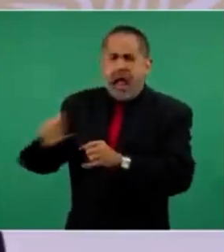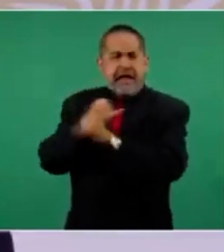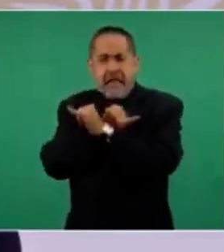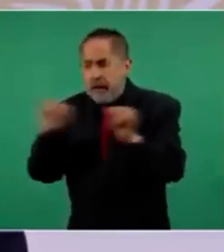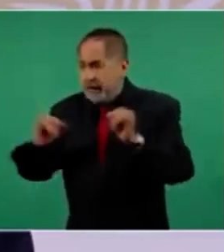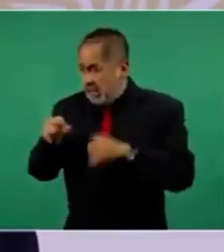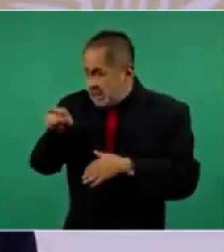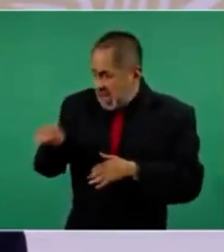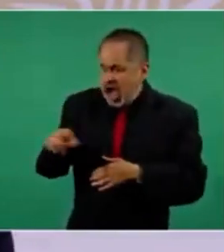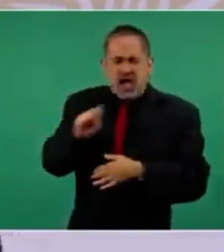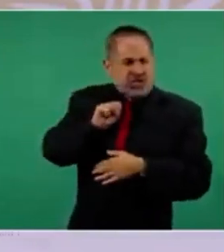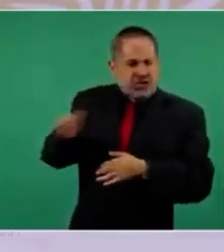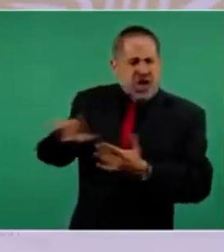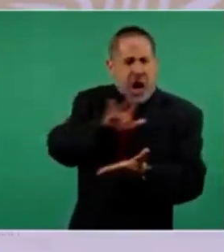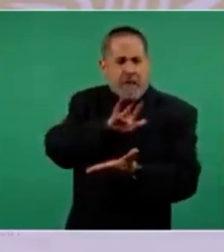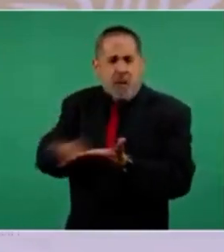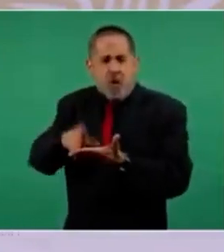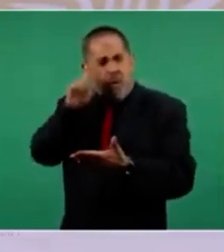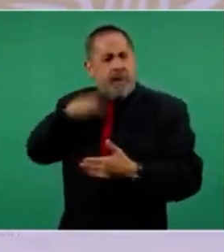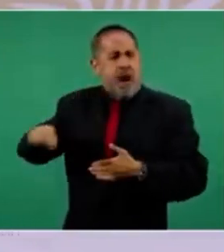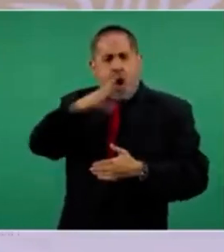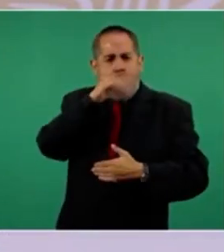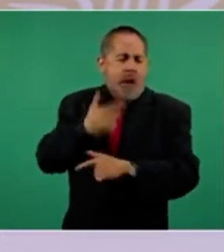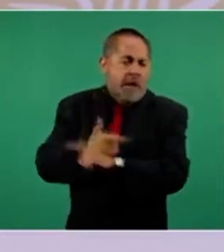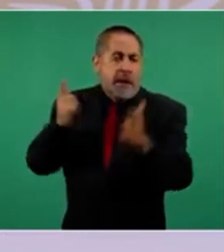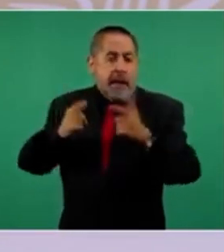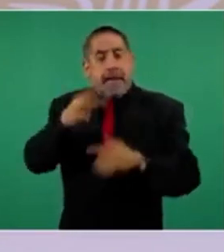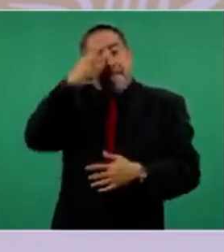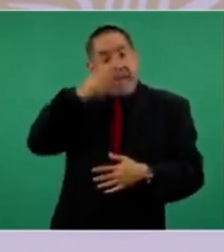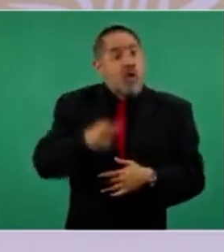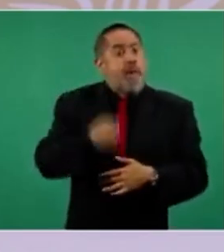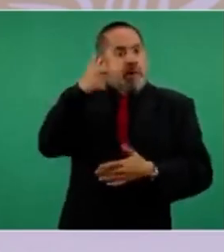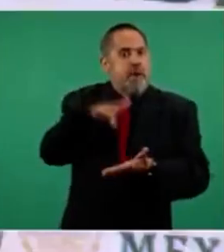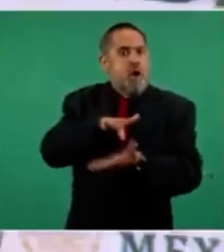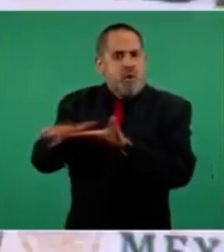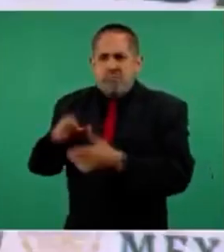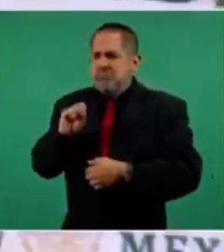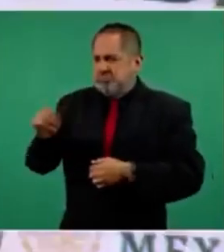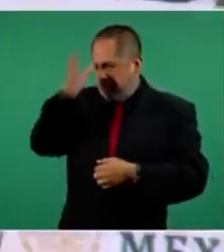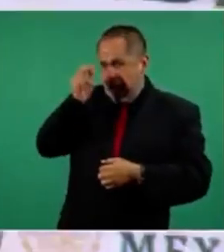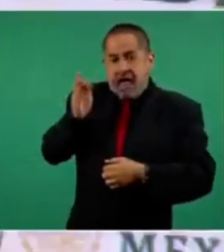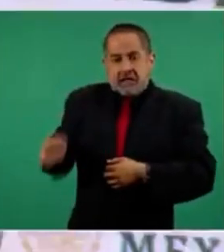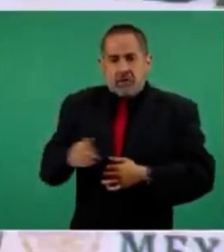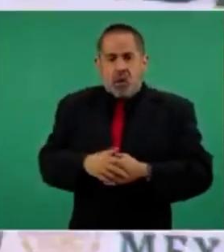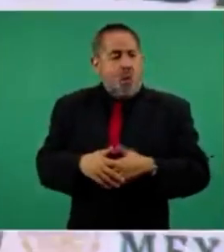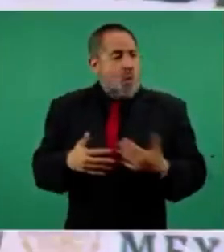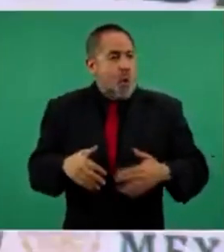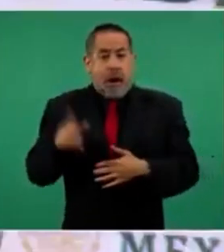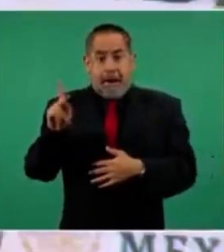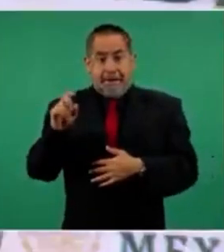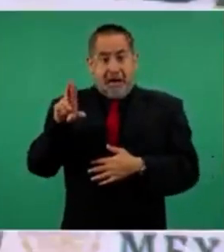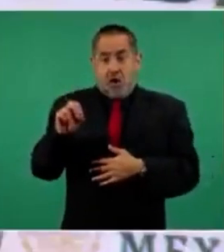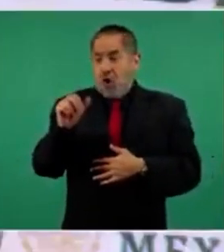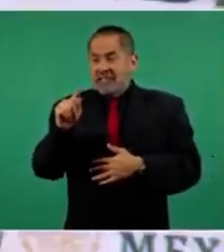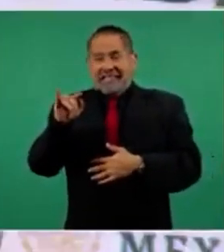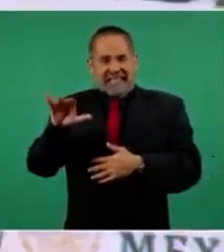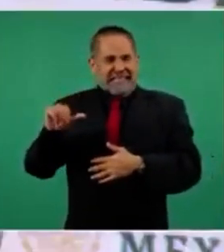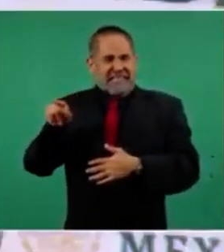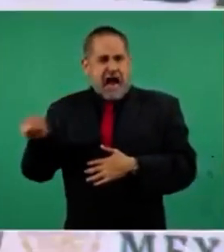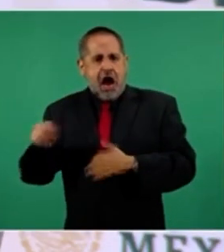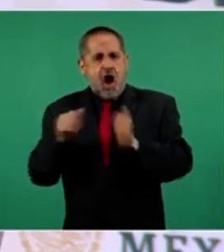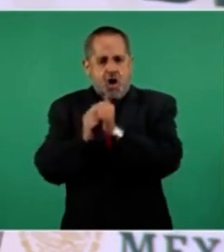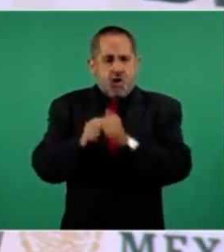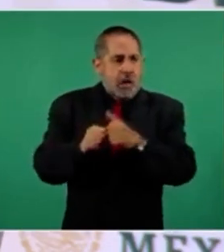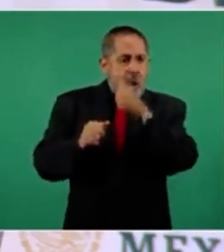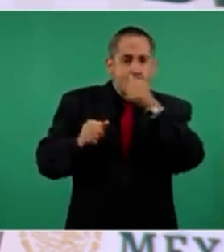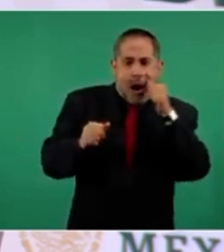independencia y la libertad de Cuba. Una de las principales tareas que entonces cumpliría Pedro Santacilia con el consentimiento